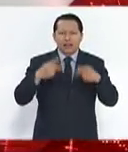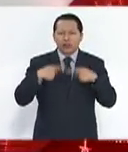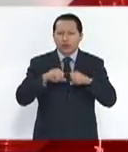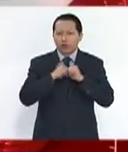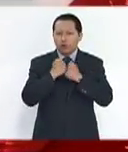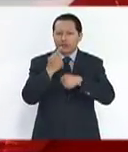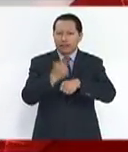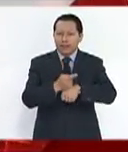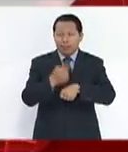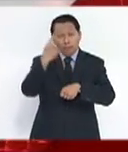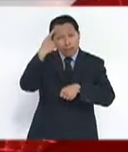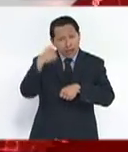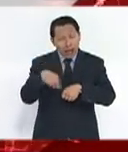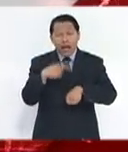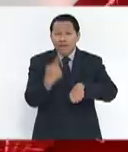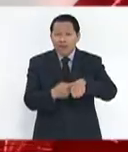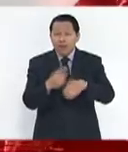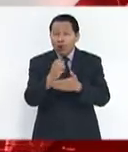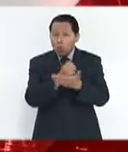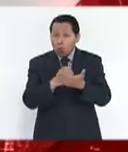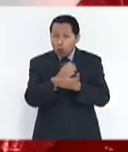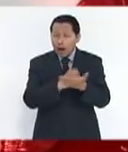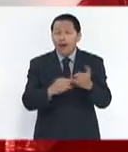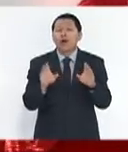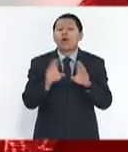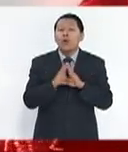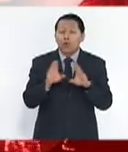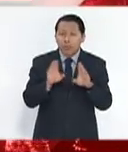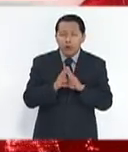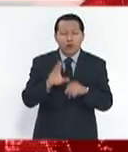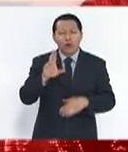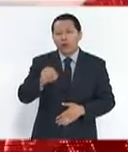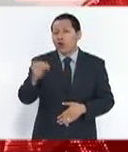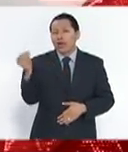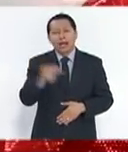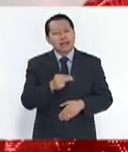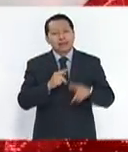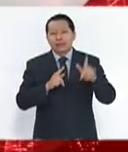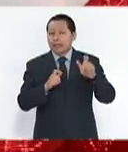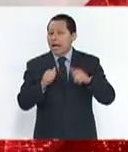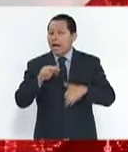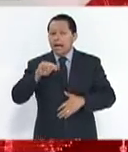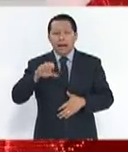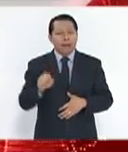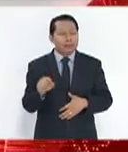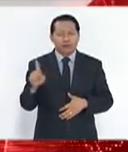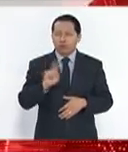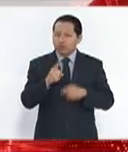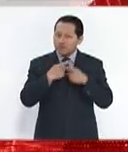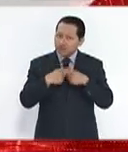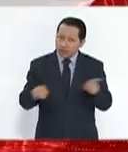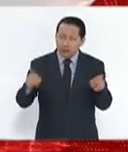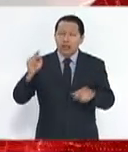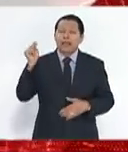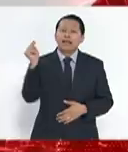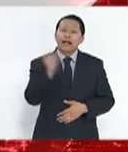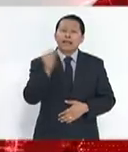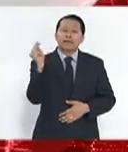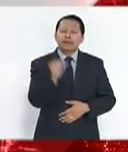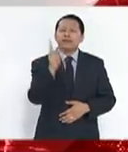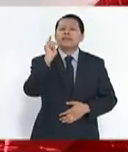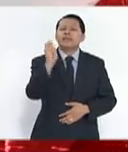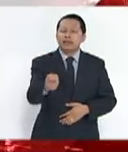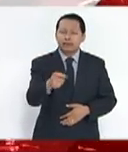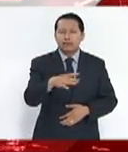curar esa enfermedad no se necesitan las armas, se necesita que